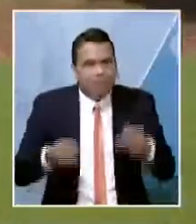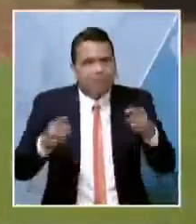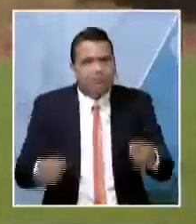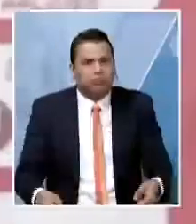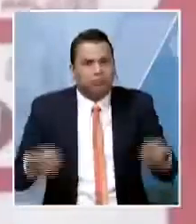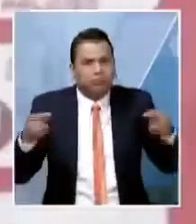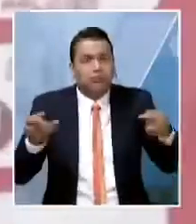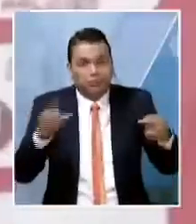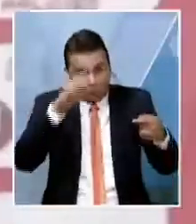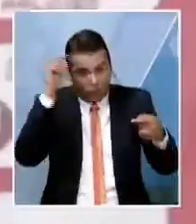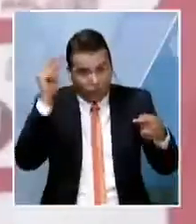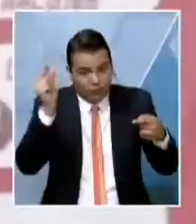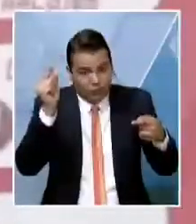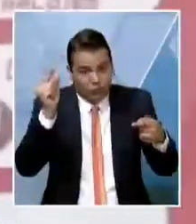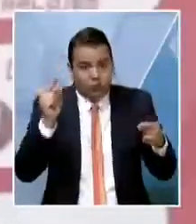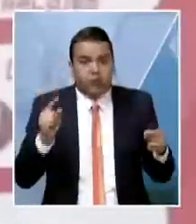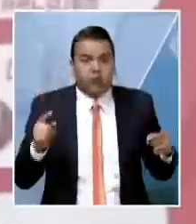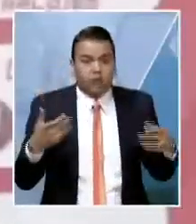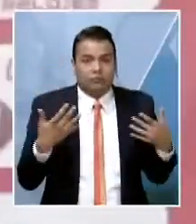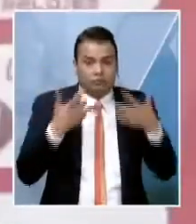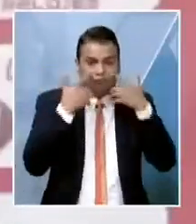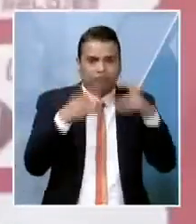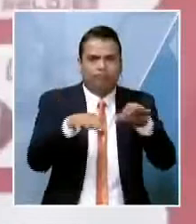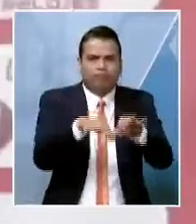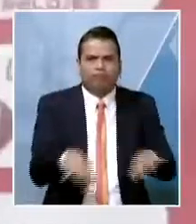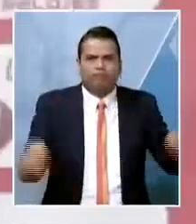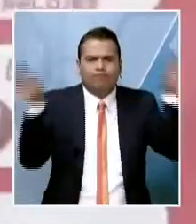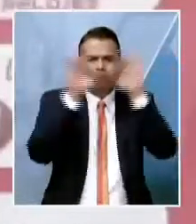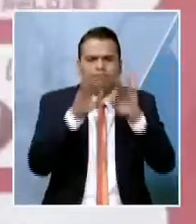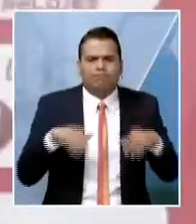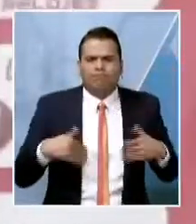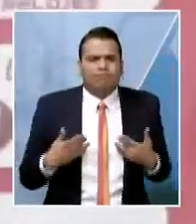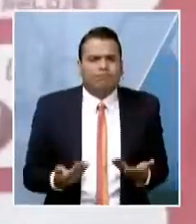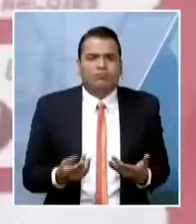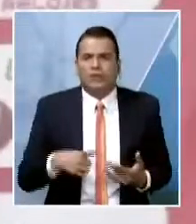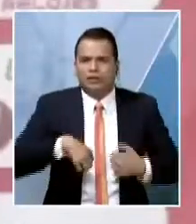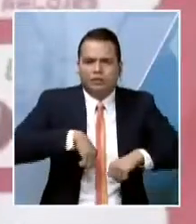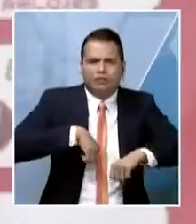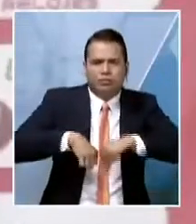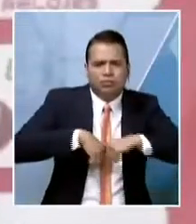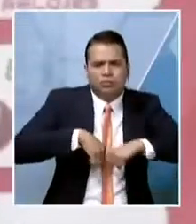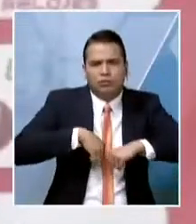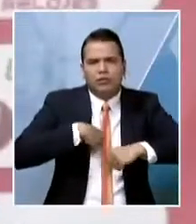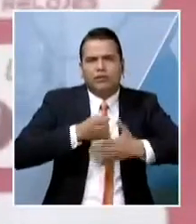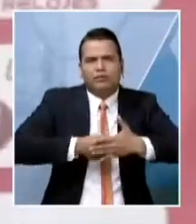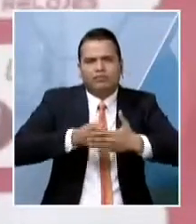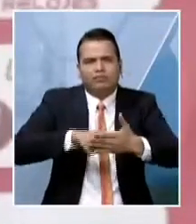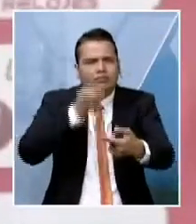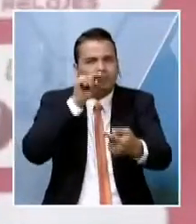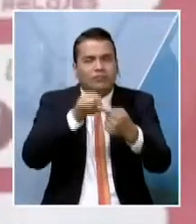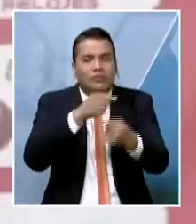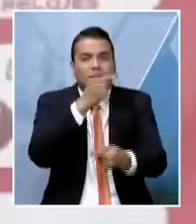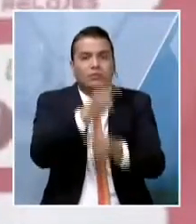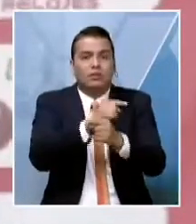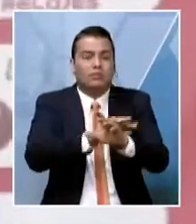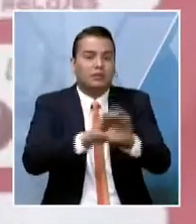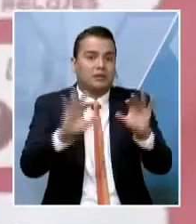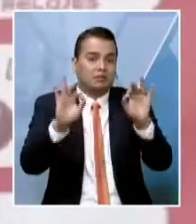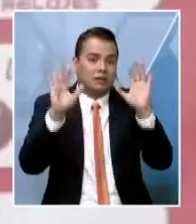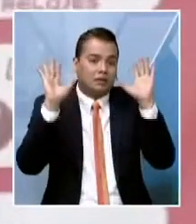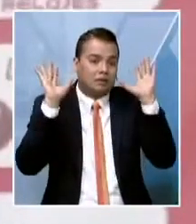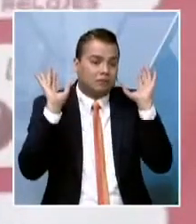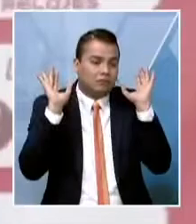jugamos mucho lo más importante es que tienen ganas de seguir logrando cosas para la institución así que